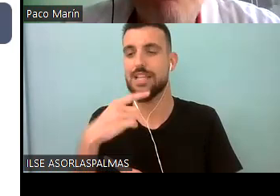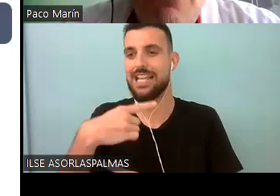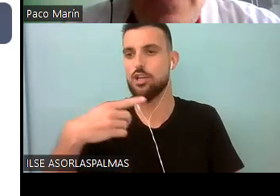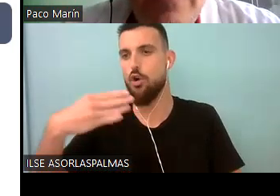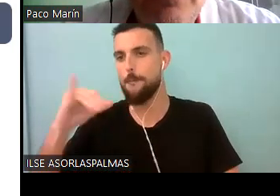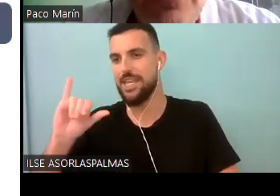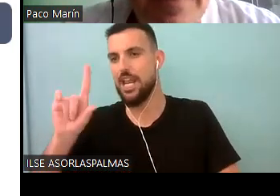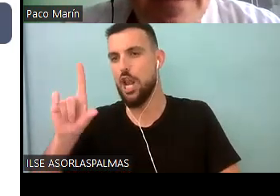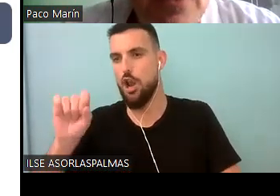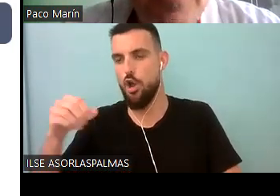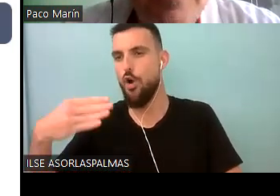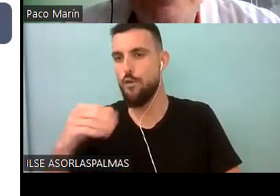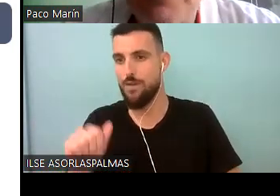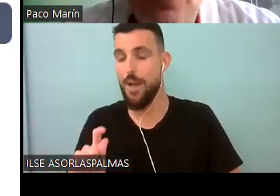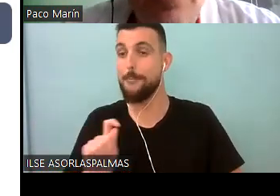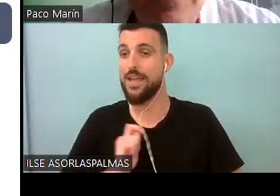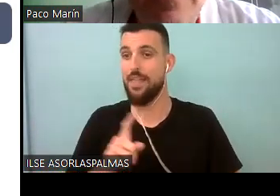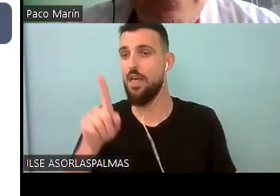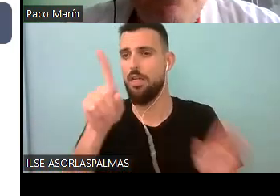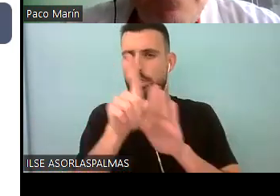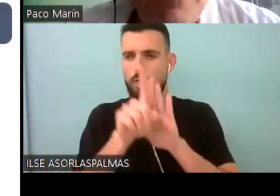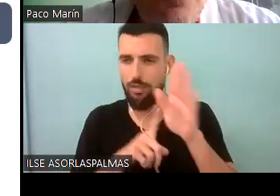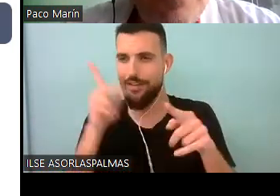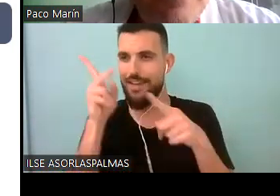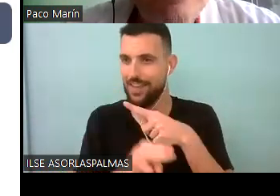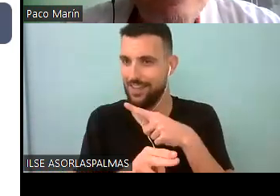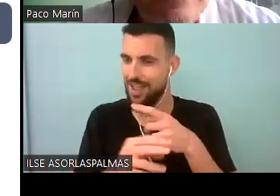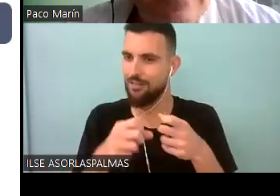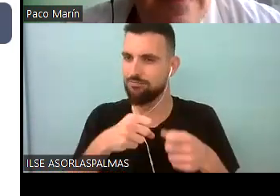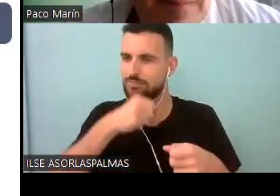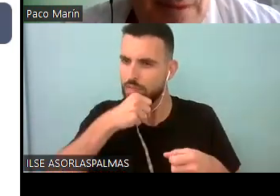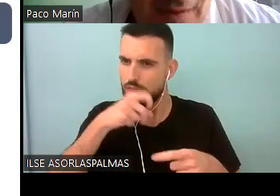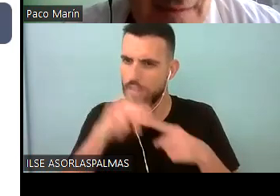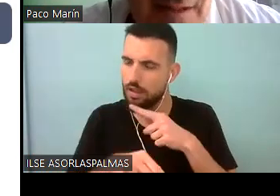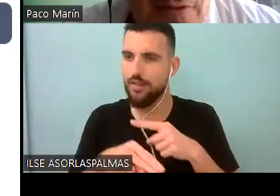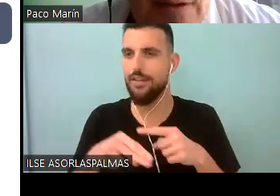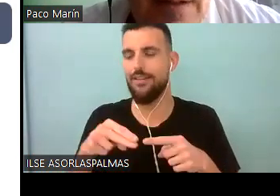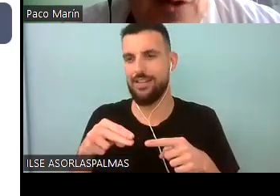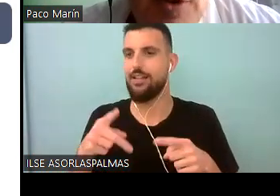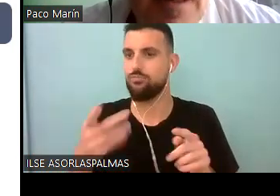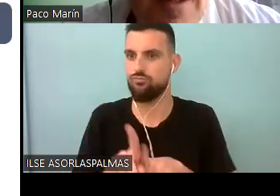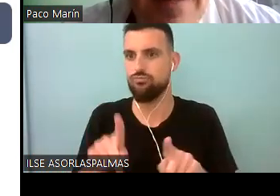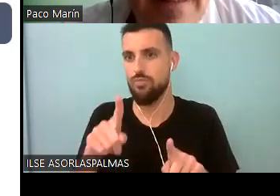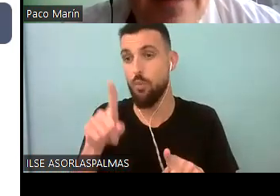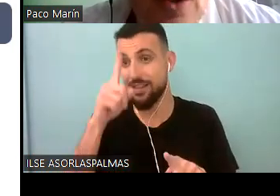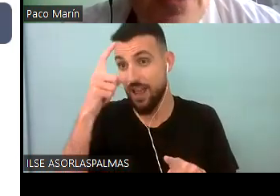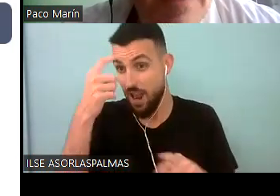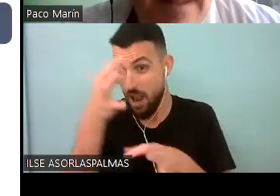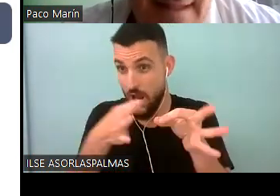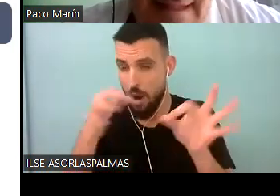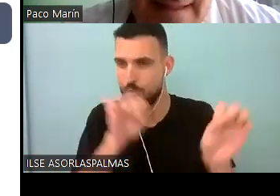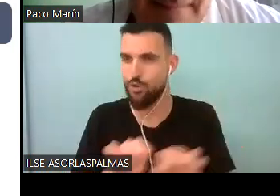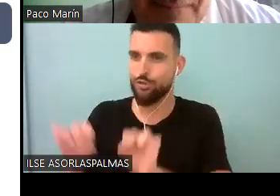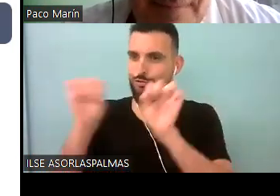biloba es un potente antioxidante que también nos puede venir muy bien. Y recordad también la función neuroprotectora que tiene el ginkgo